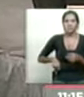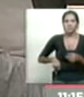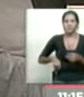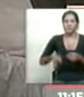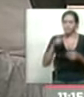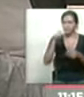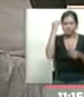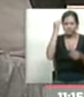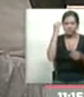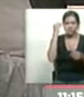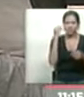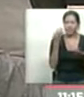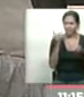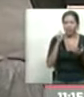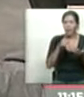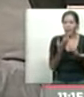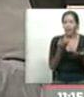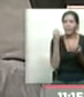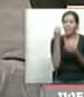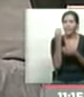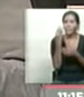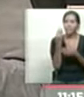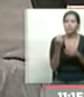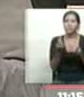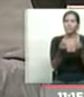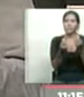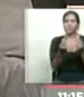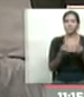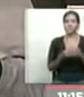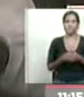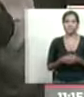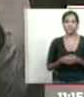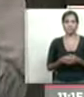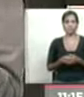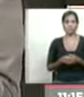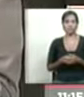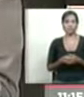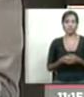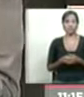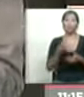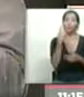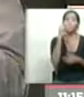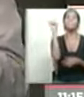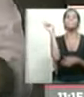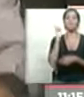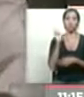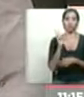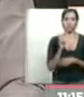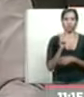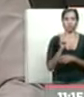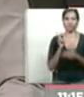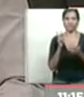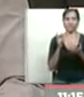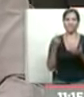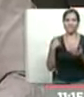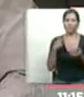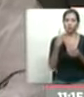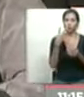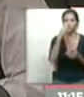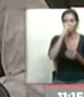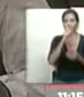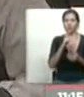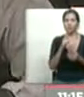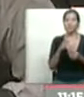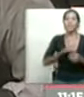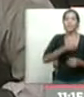que eso, para que él se lance al Parlamento Europeo, no cuesta plata? Un venezolano que lleva menos de 2 años en